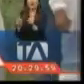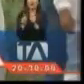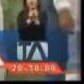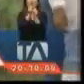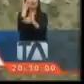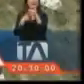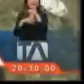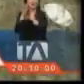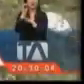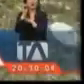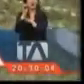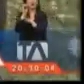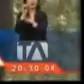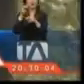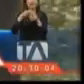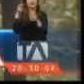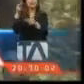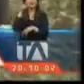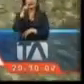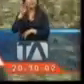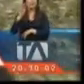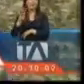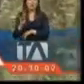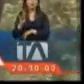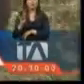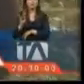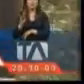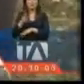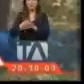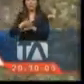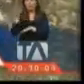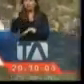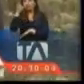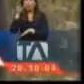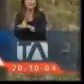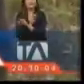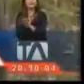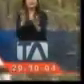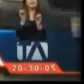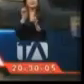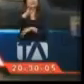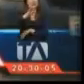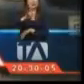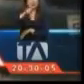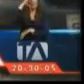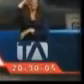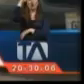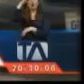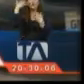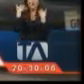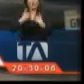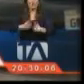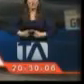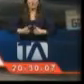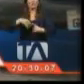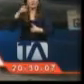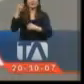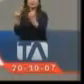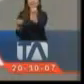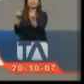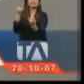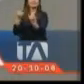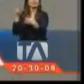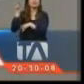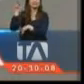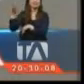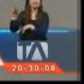de su hijo y de su ex conviviente, pero desde ese día desaparece. Hasta que este jueves la policía encontró su cuerpo en medio de la